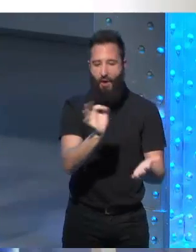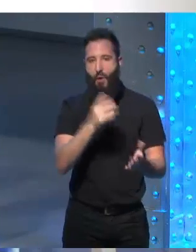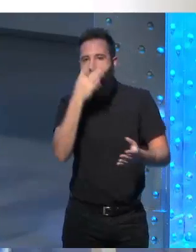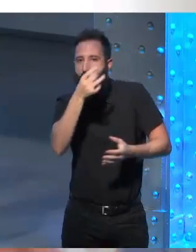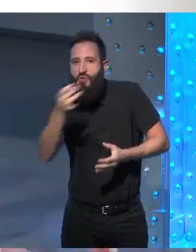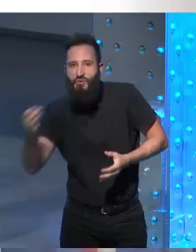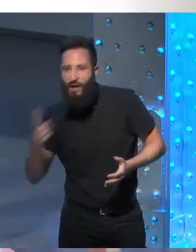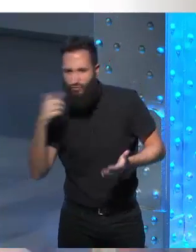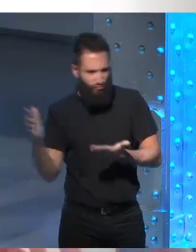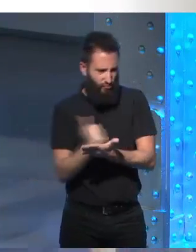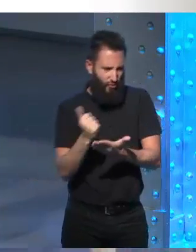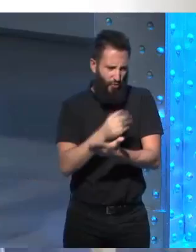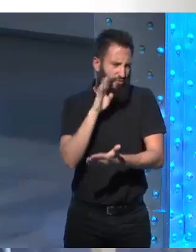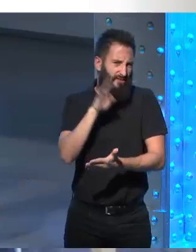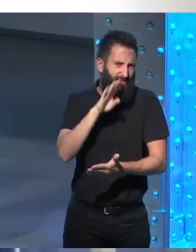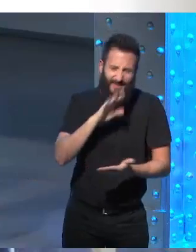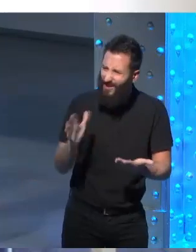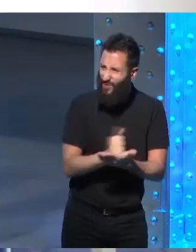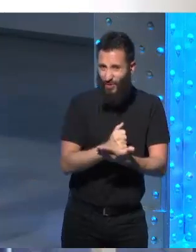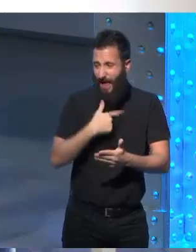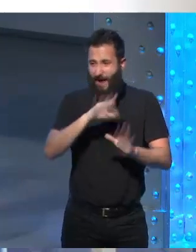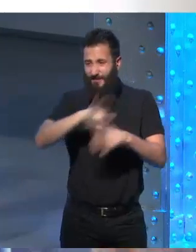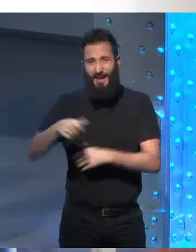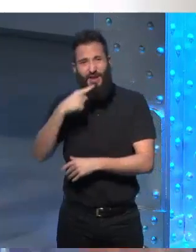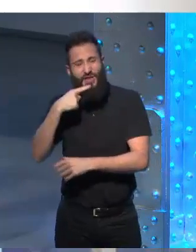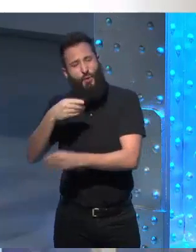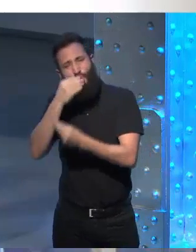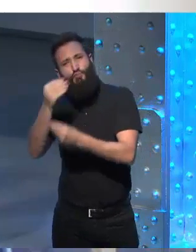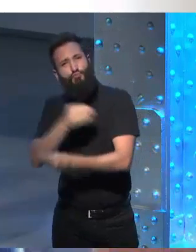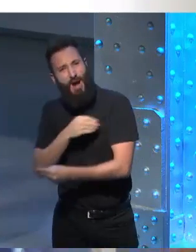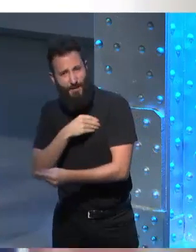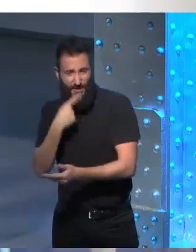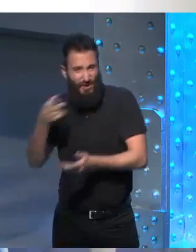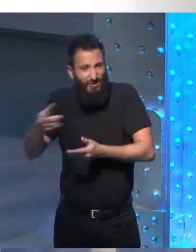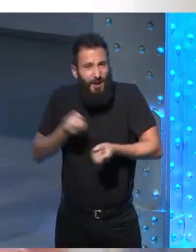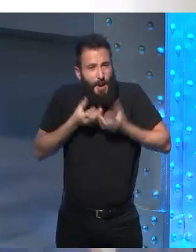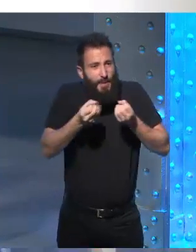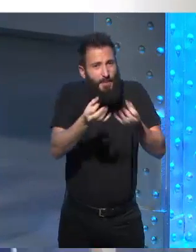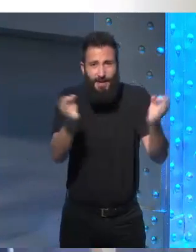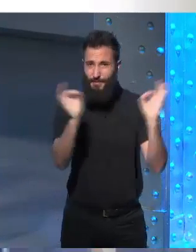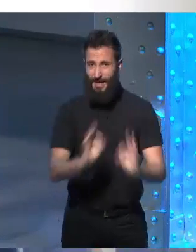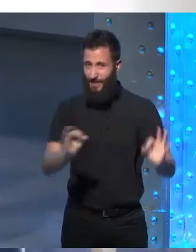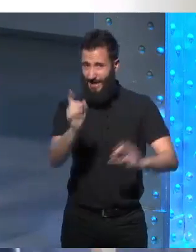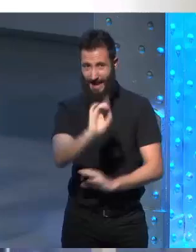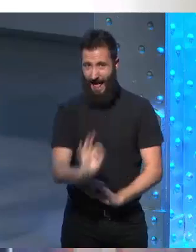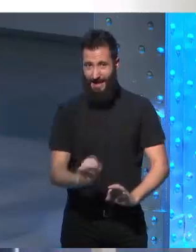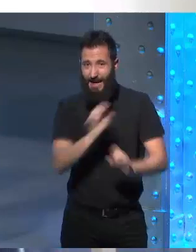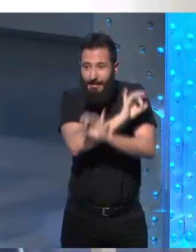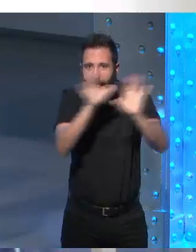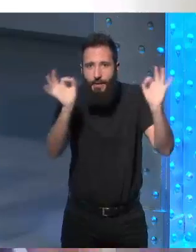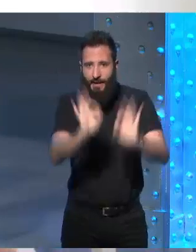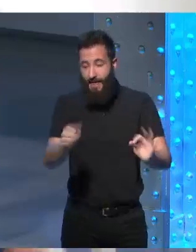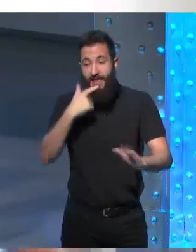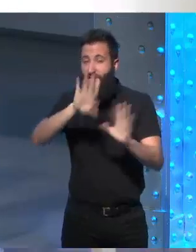que nos vendieron, joder, pero en el fondo yo creo que actúan de buena fe. Lo que pasa es que no saben expresarse muy bien y te hacen firmar cosas extrañas. Ya está, pero no